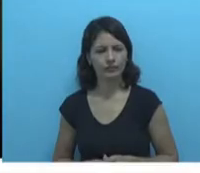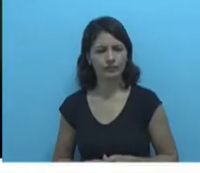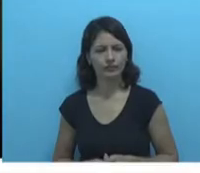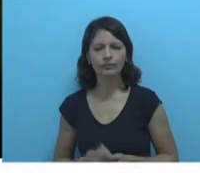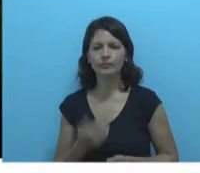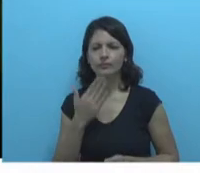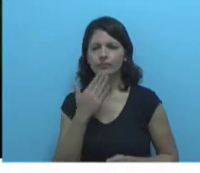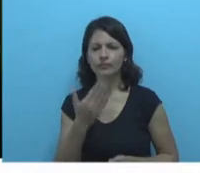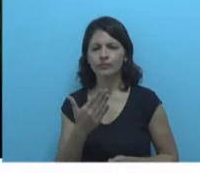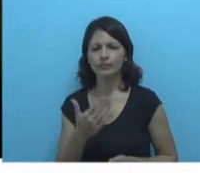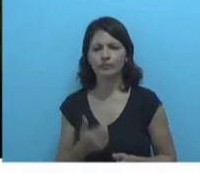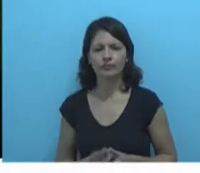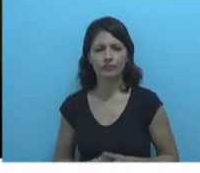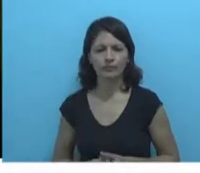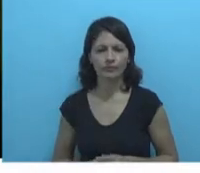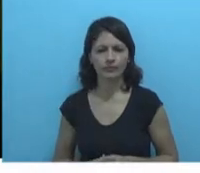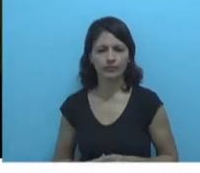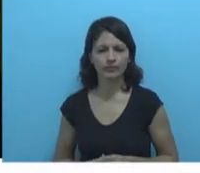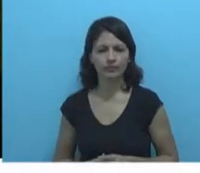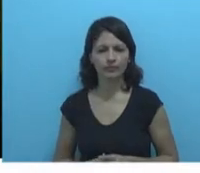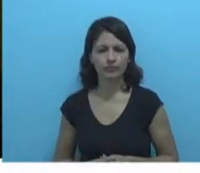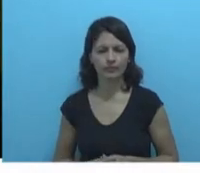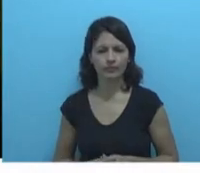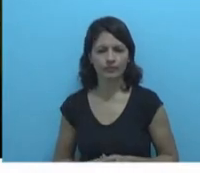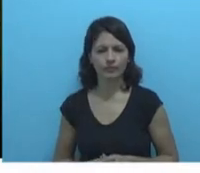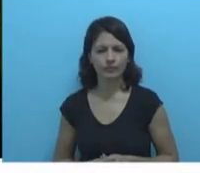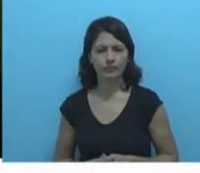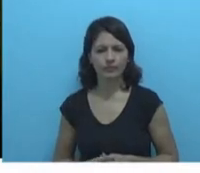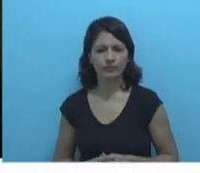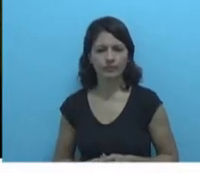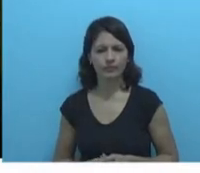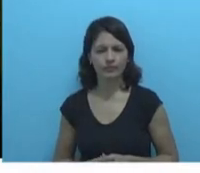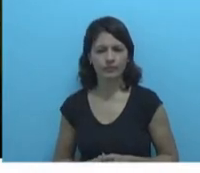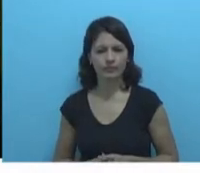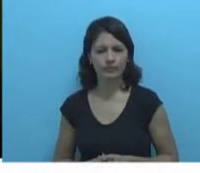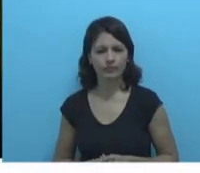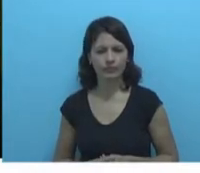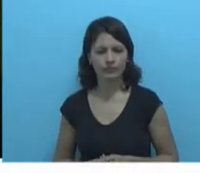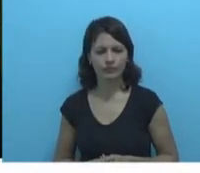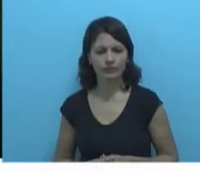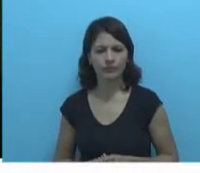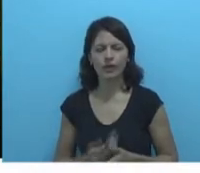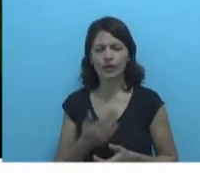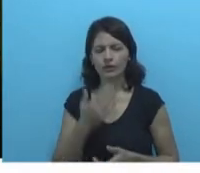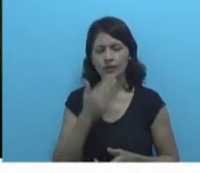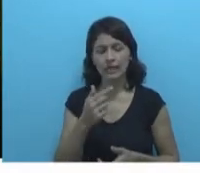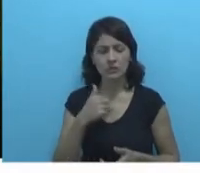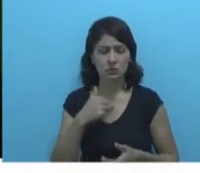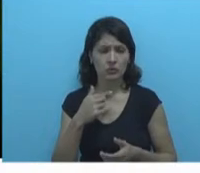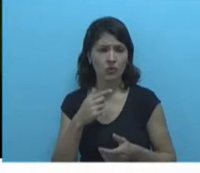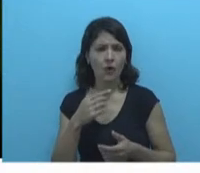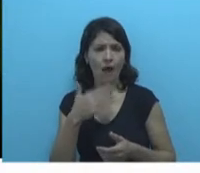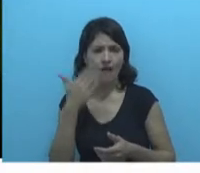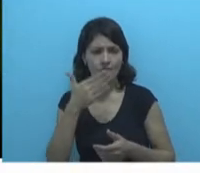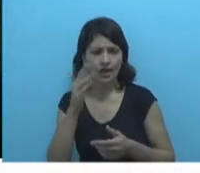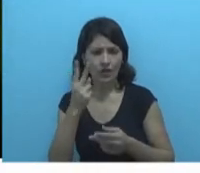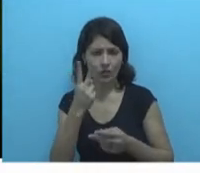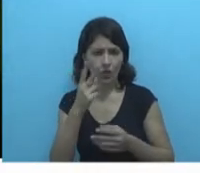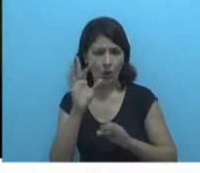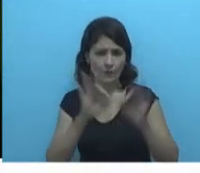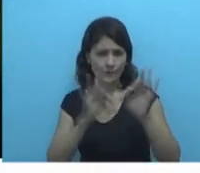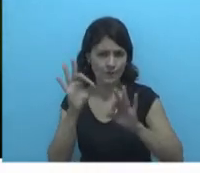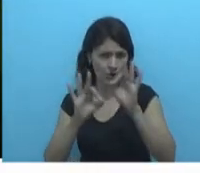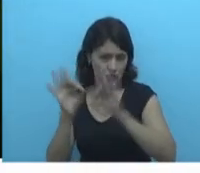muchísimas gracias por darme la palabra. Es para hacer referencia a dos proyectos. Un proyecto